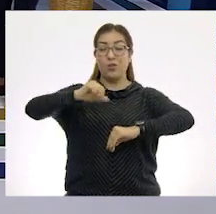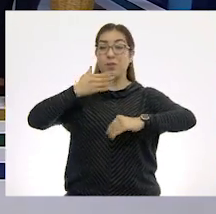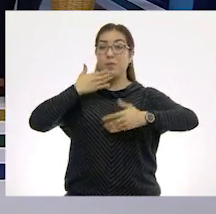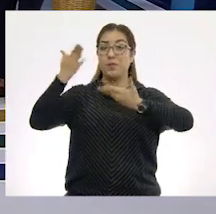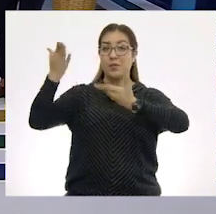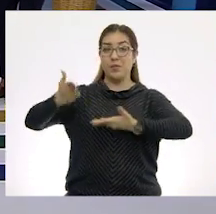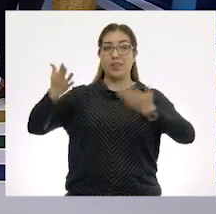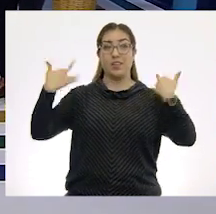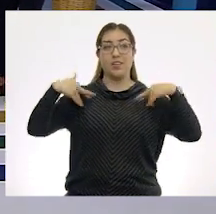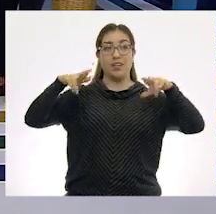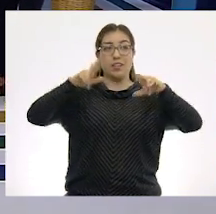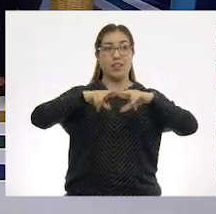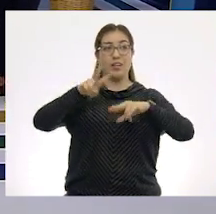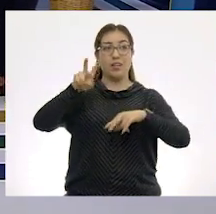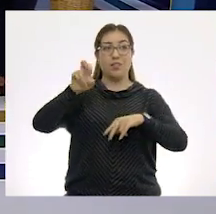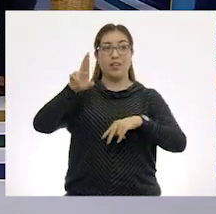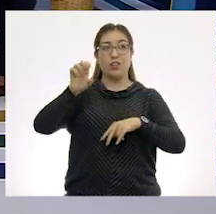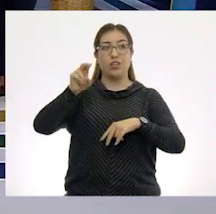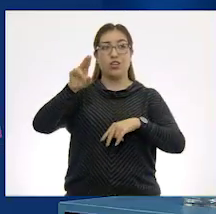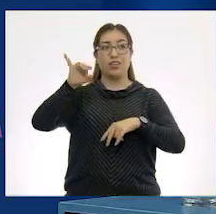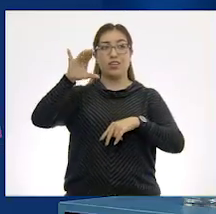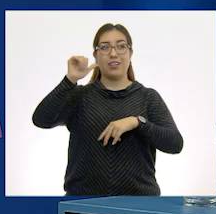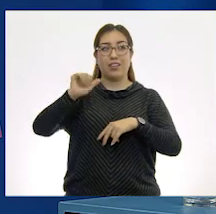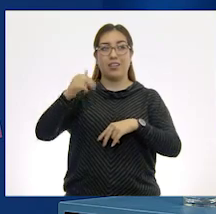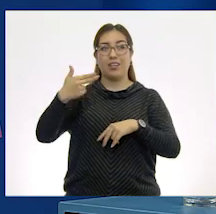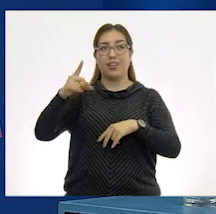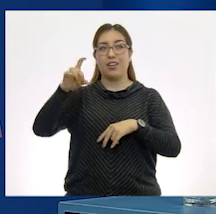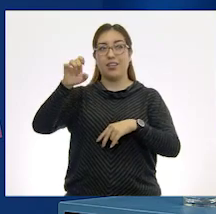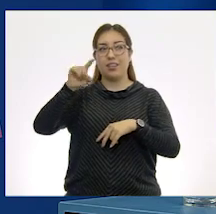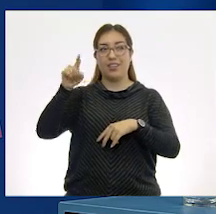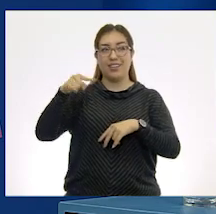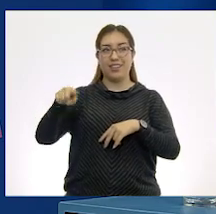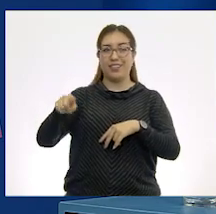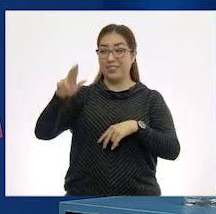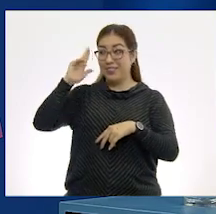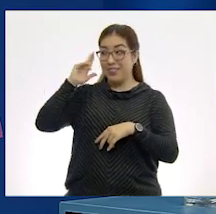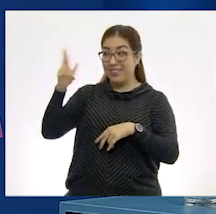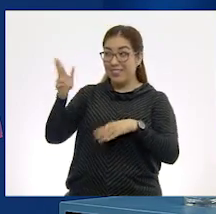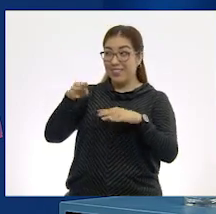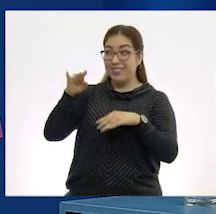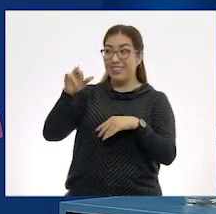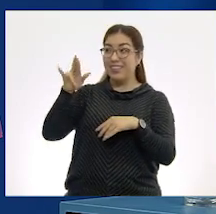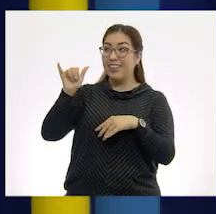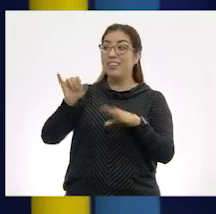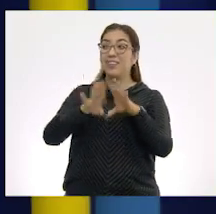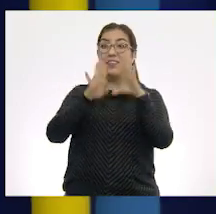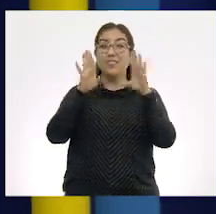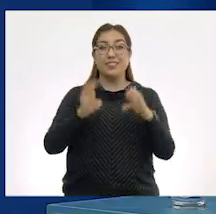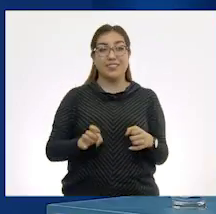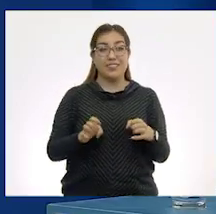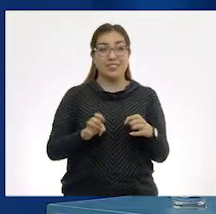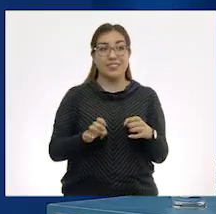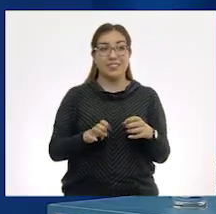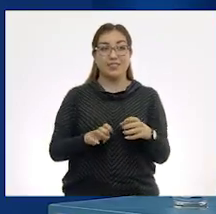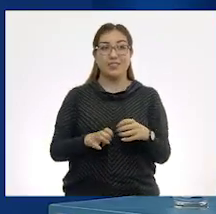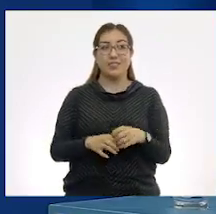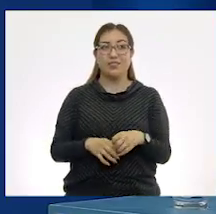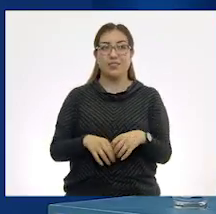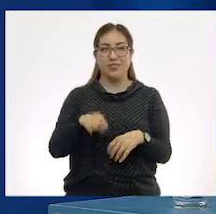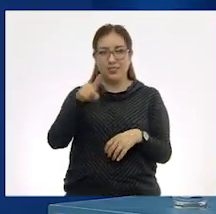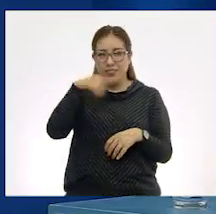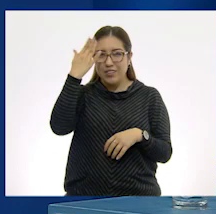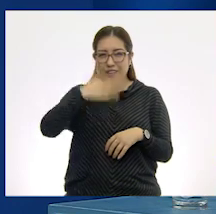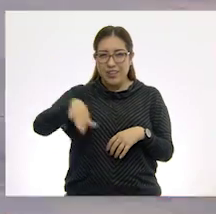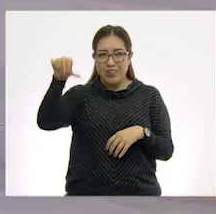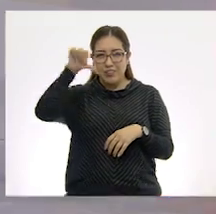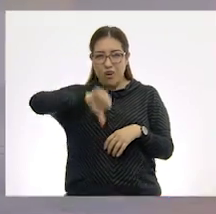a la maestra Verónica Hernández. Hola María, ¿cómo estás? Muy bien, muy emocionada ya de comenzar. ¿Saben de qué vengo